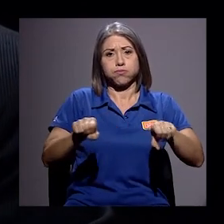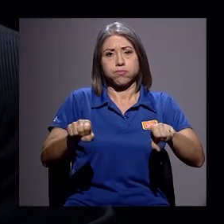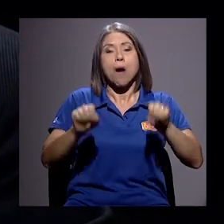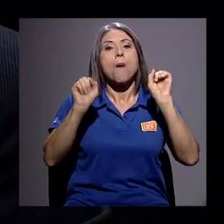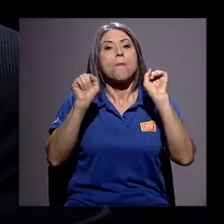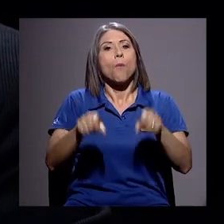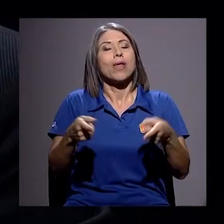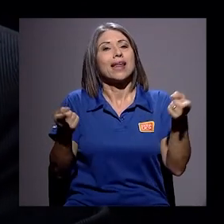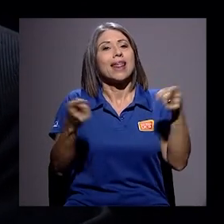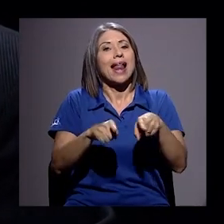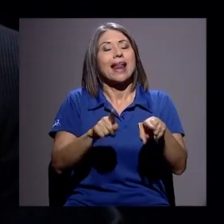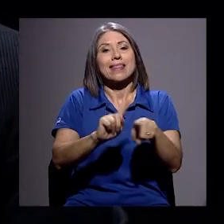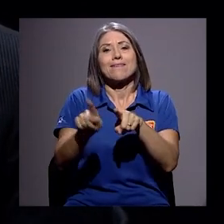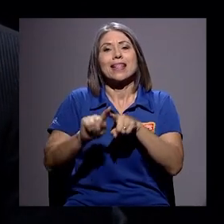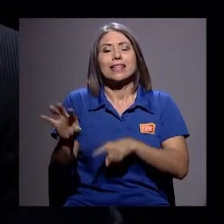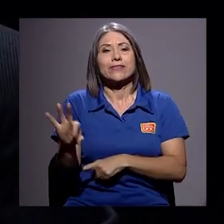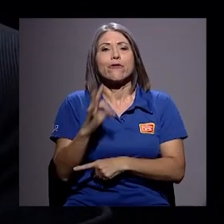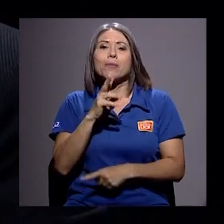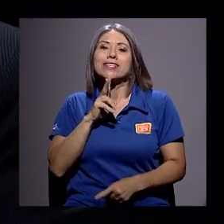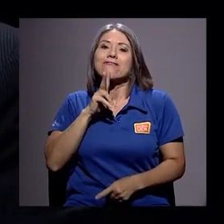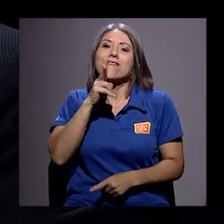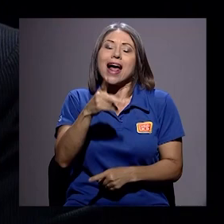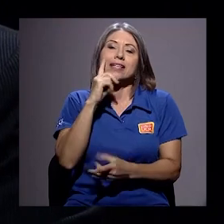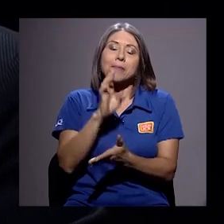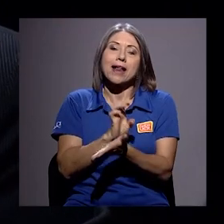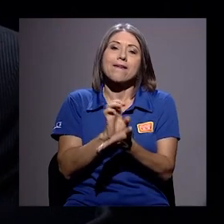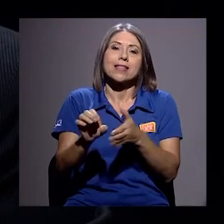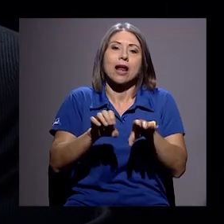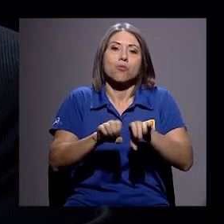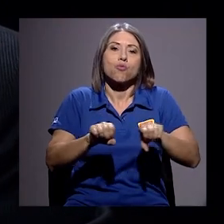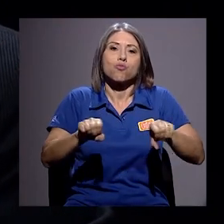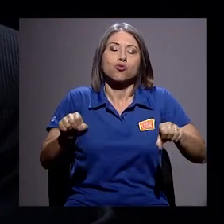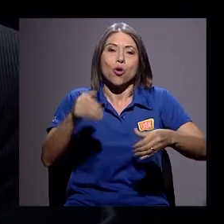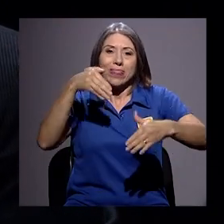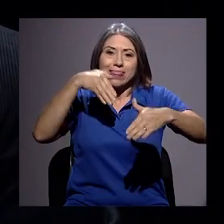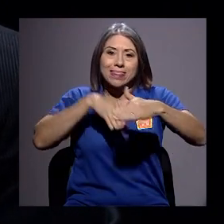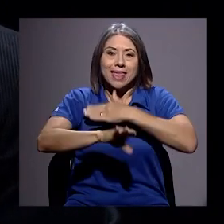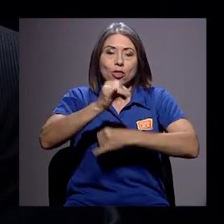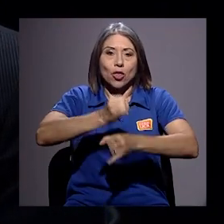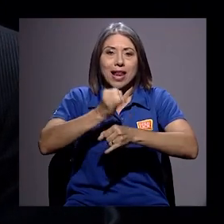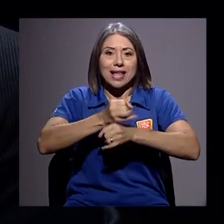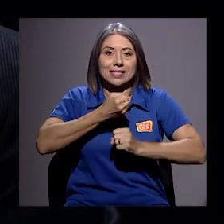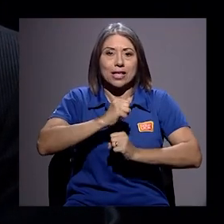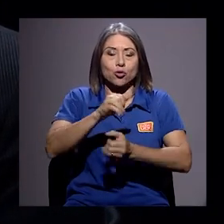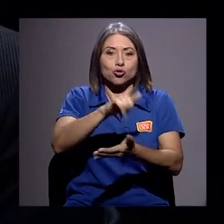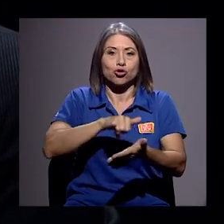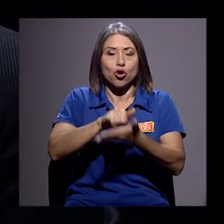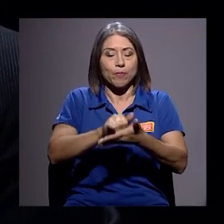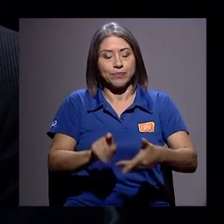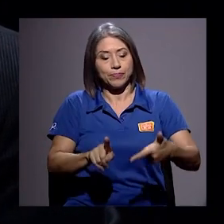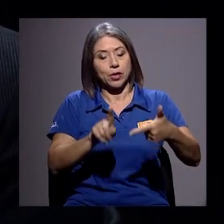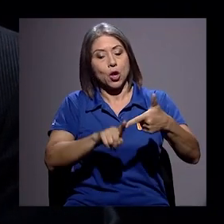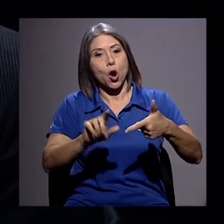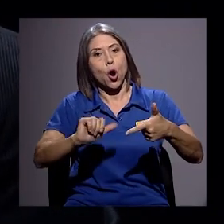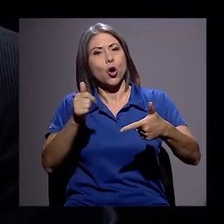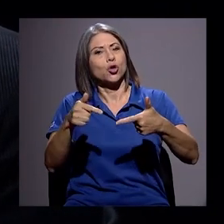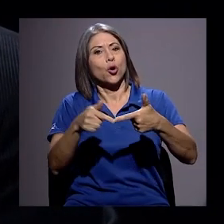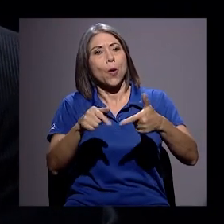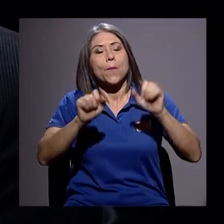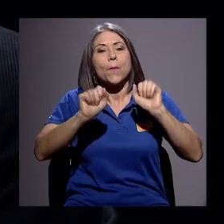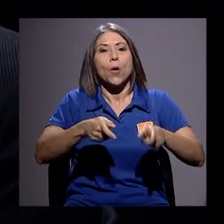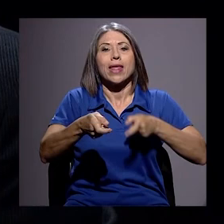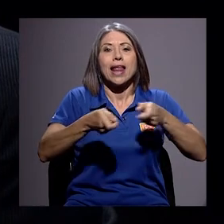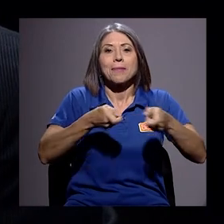mecanismos reales para combatir la corrupción dentro de la institución otro desafío que tiene es poder administrar eficientemente